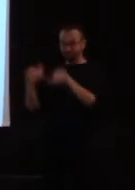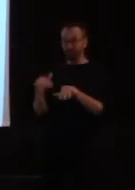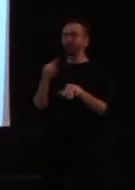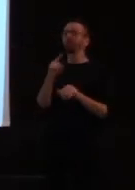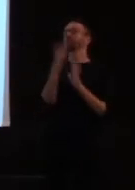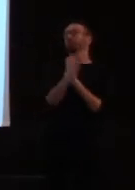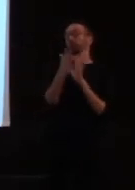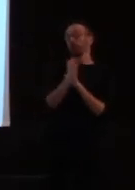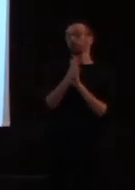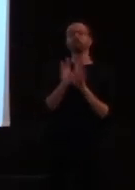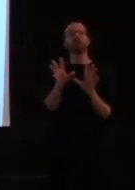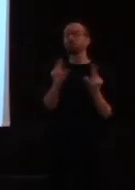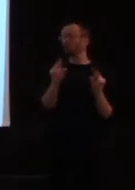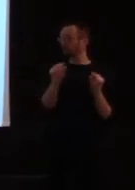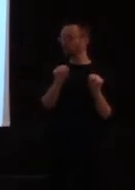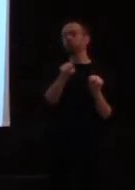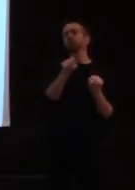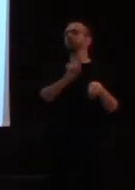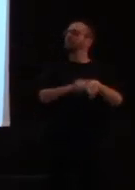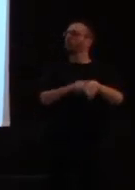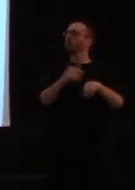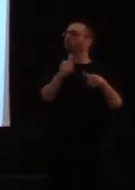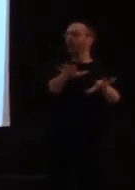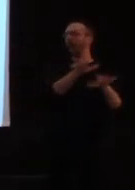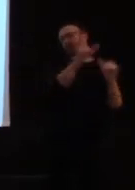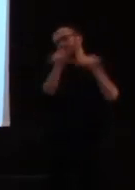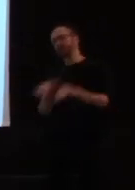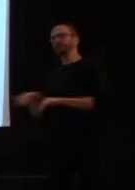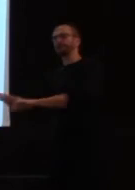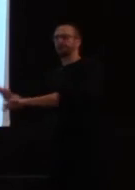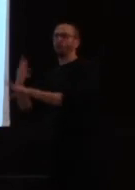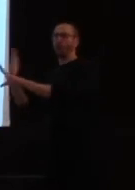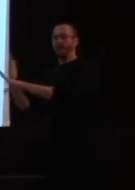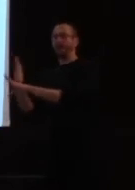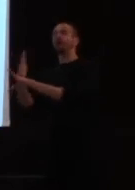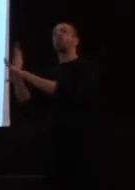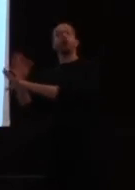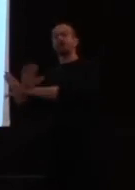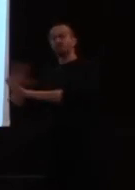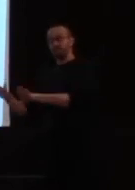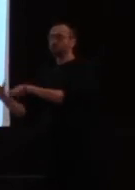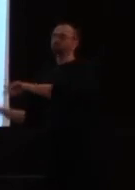esto, si les bajaban a jugar un tiempo en el patio, luego subían los cosas. Cuando subían,